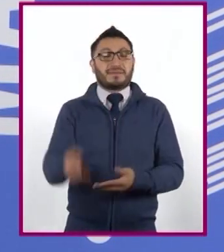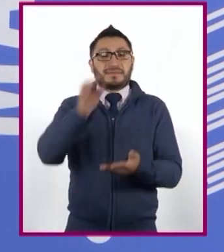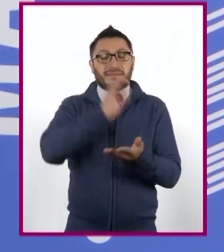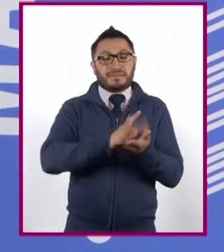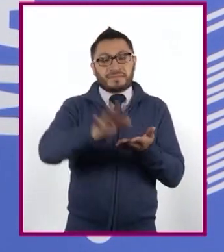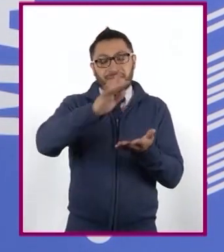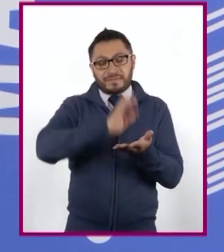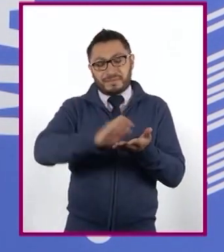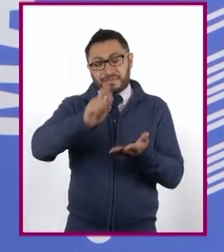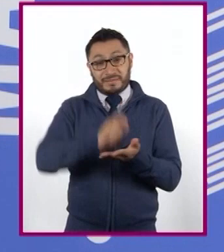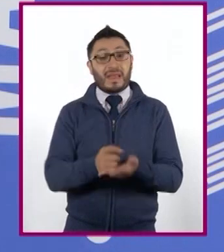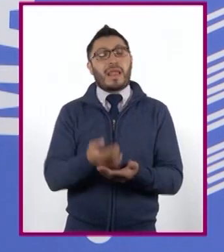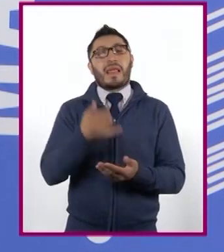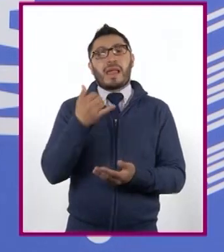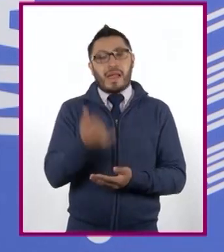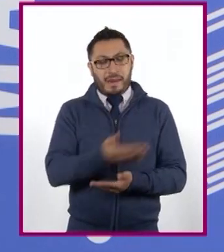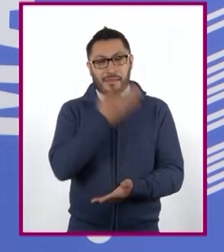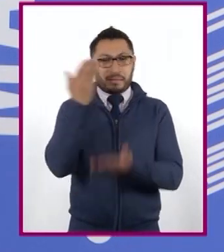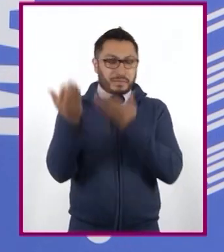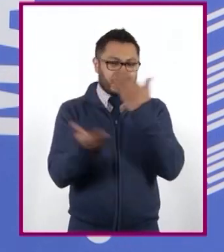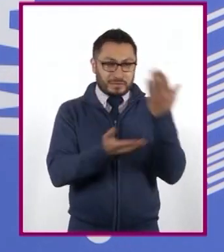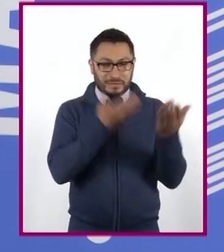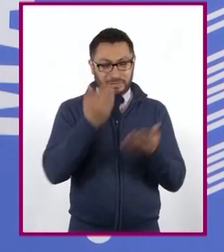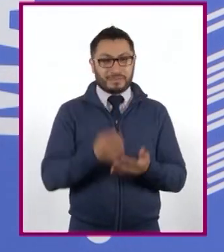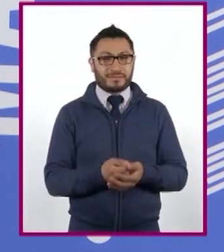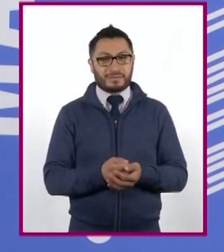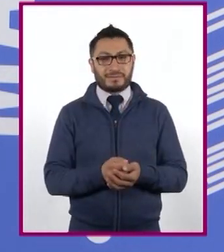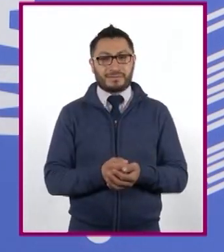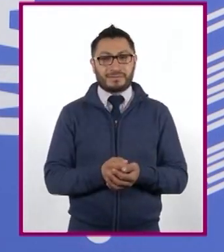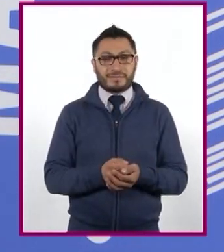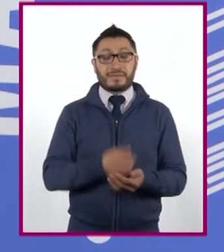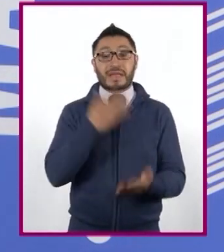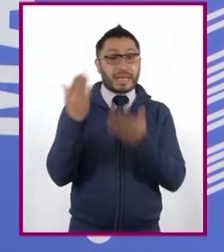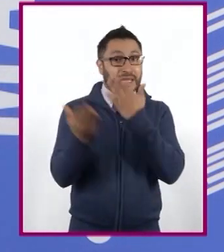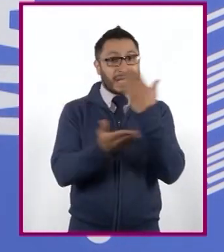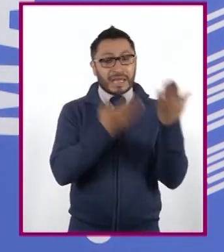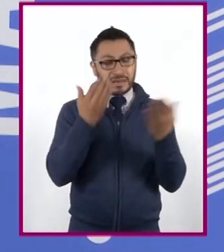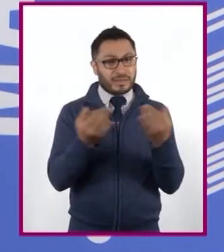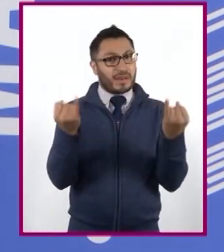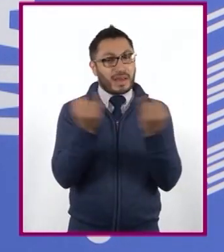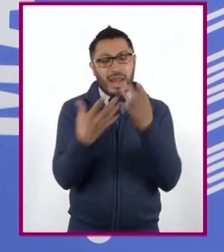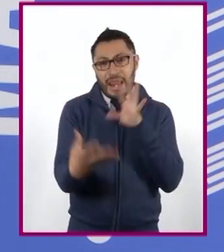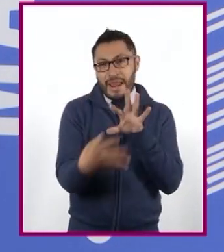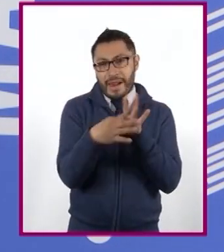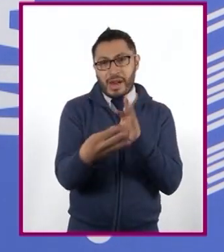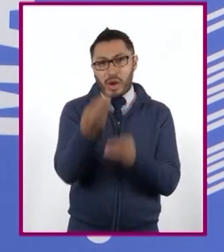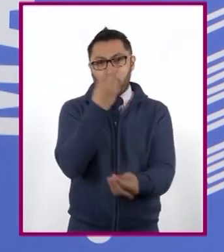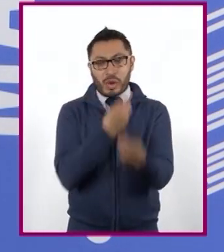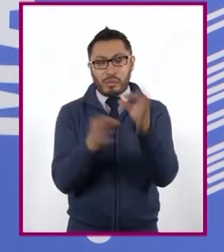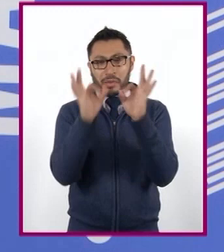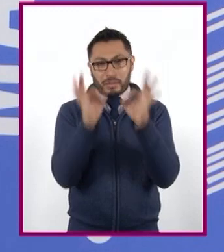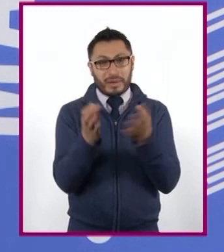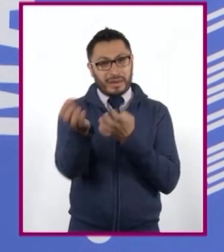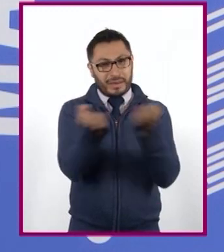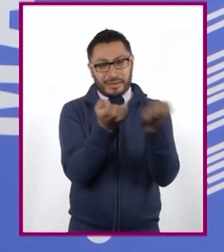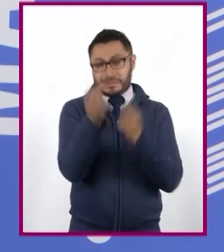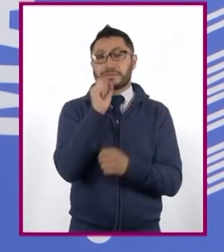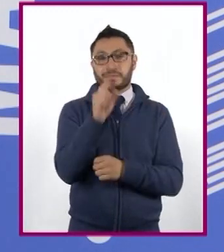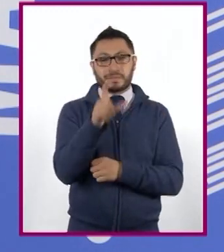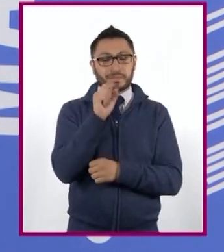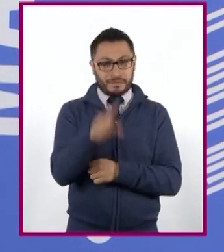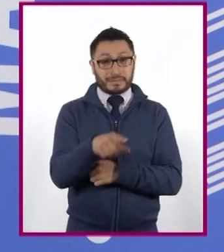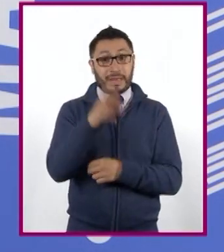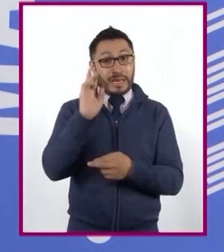sus hábitos de estudio con una alimentación balanceada y actividad física. Recuerden que la